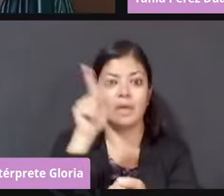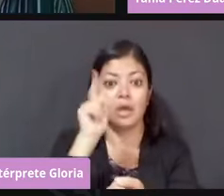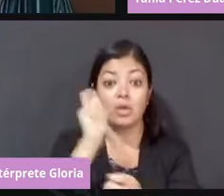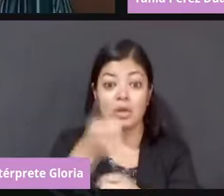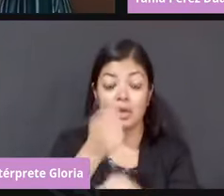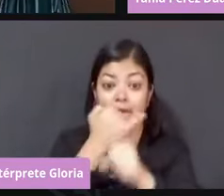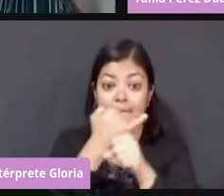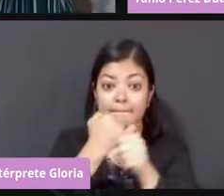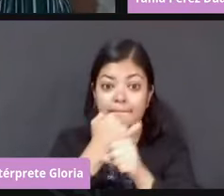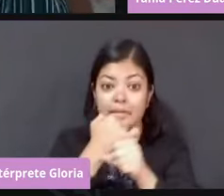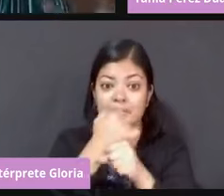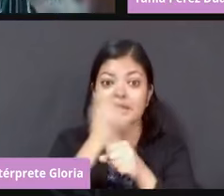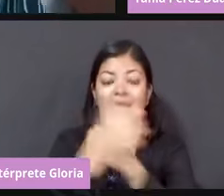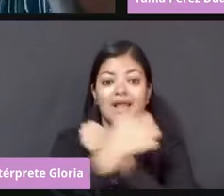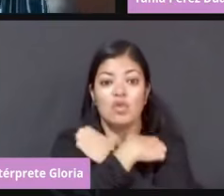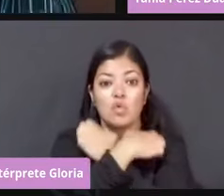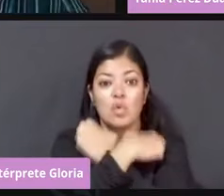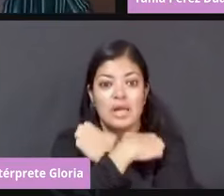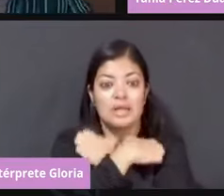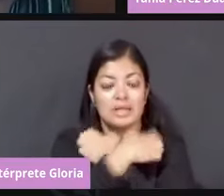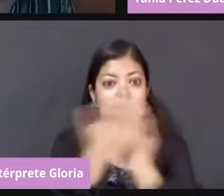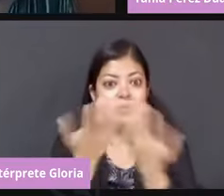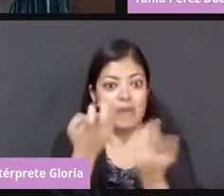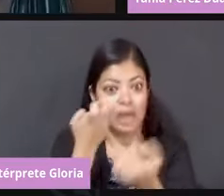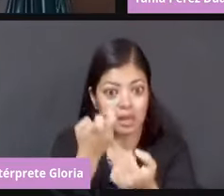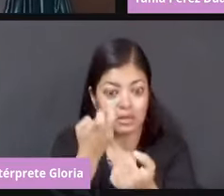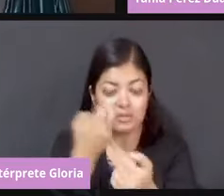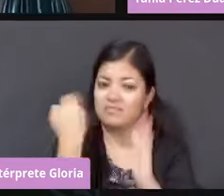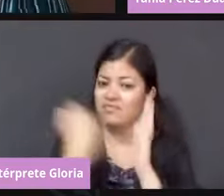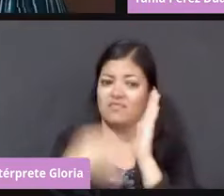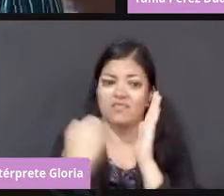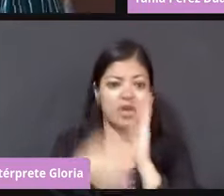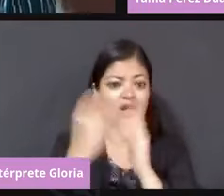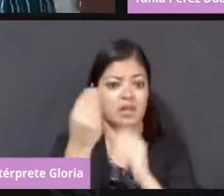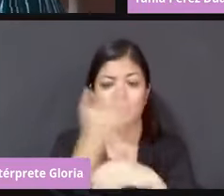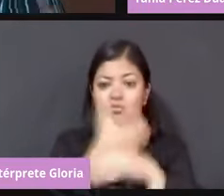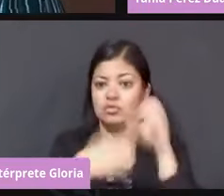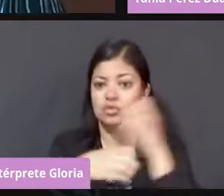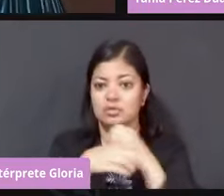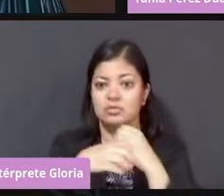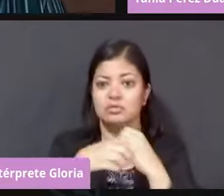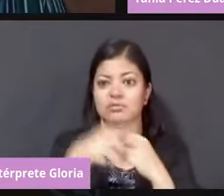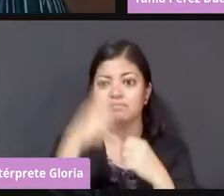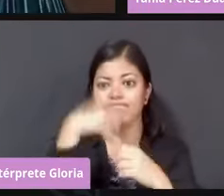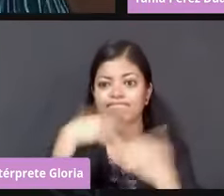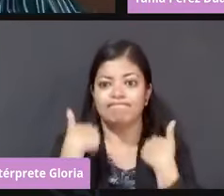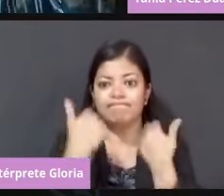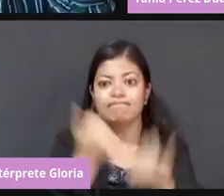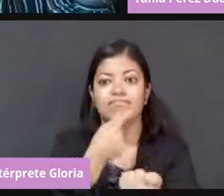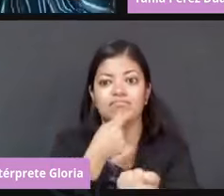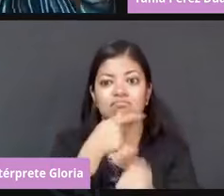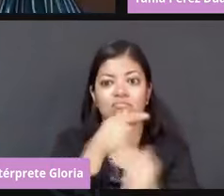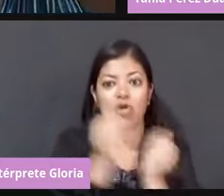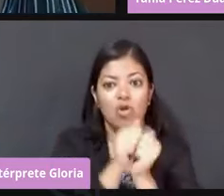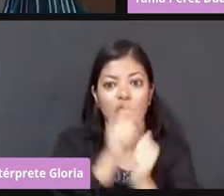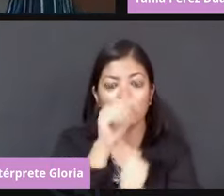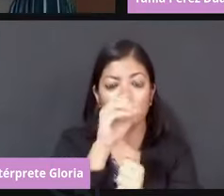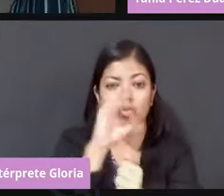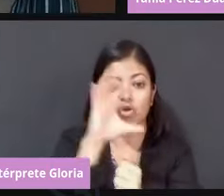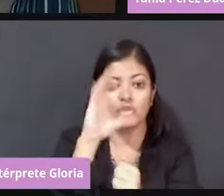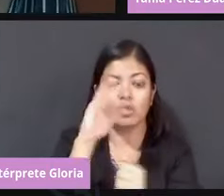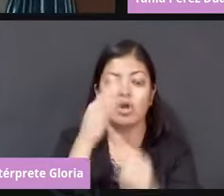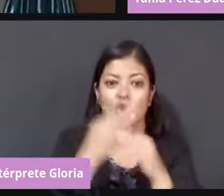investigación educativa. Y entonces créame que en ese ramo nos falta mucho por entender a las niñas y a los niños con TOC. Y tengo aquí en la